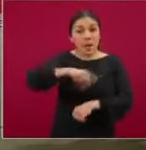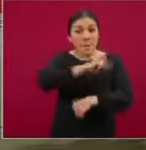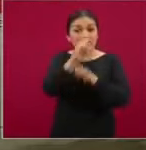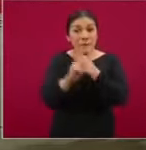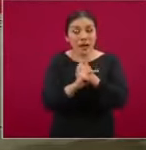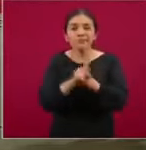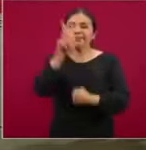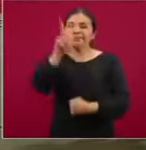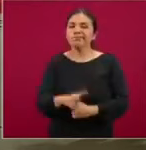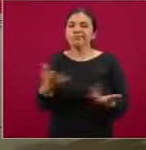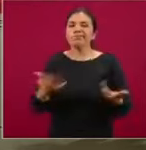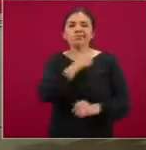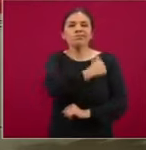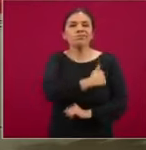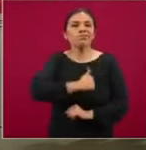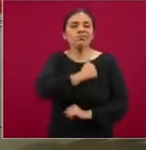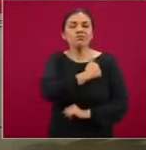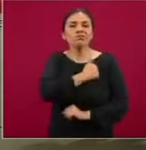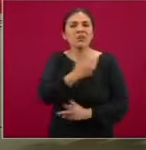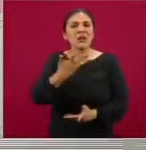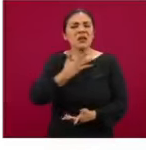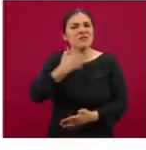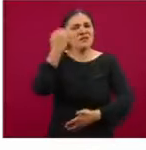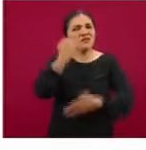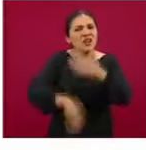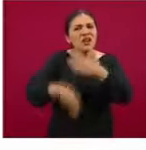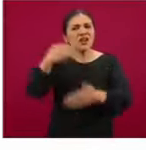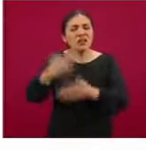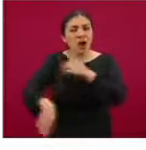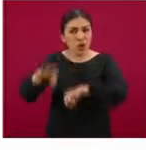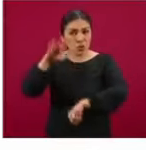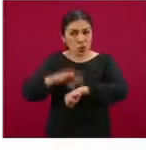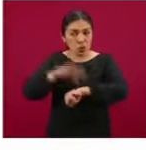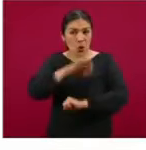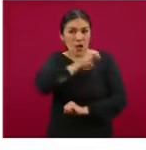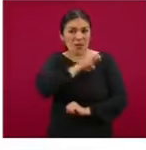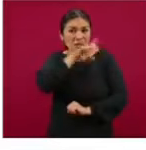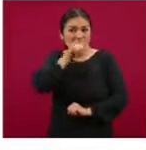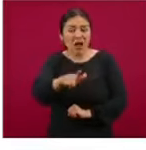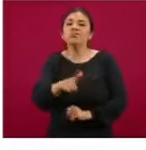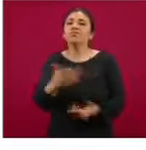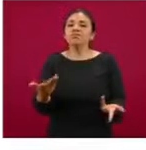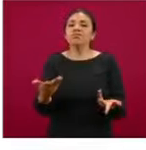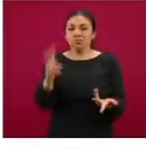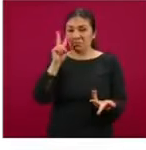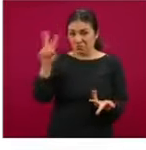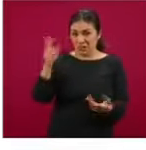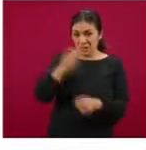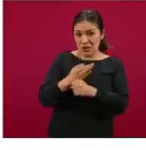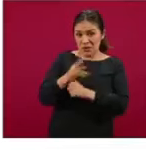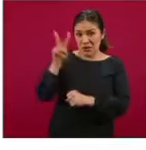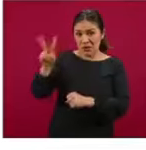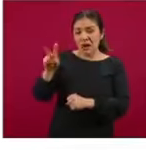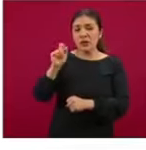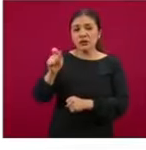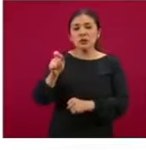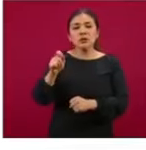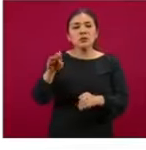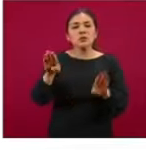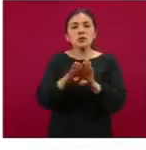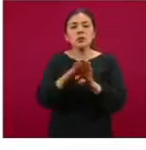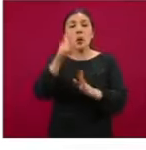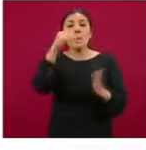país desafortunadamente tiene un déficit de médicos especialistas. Como podemos observar, la razón por cada